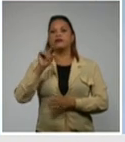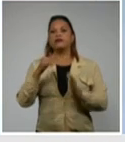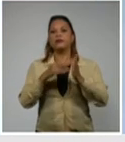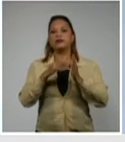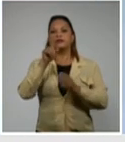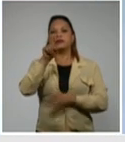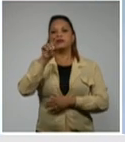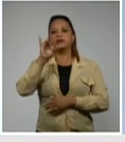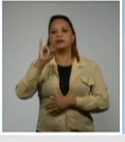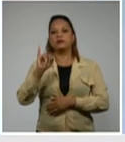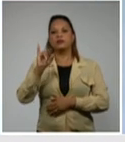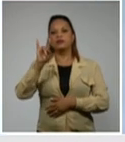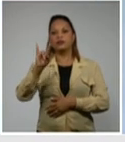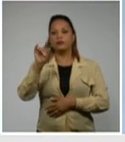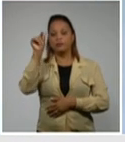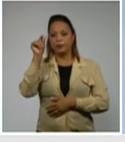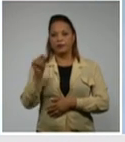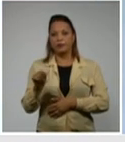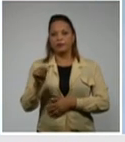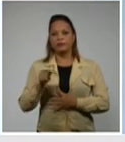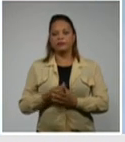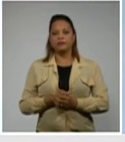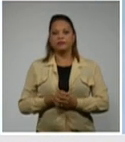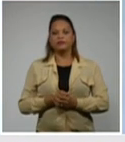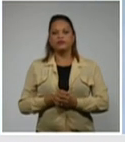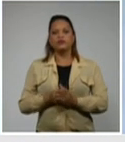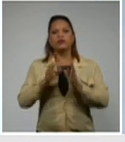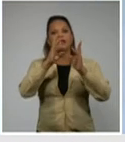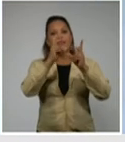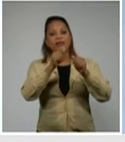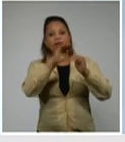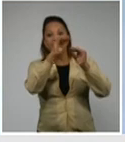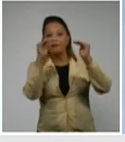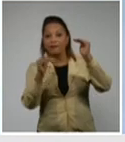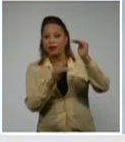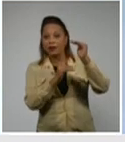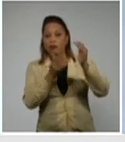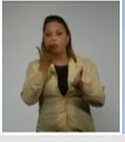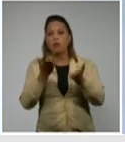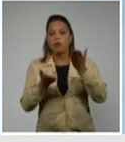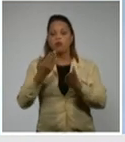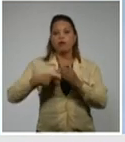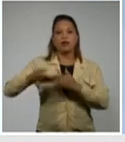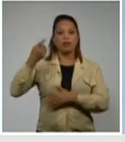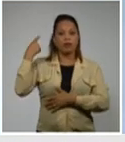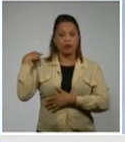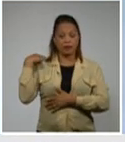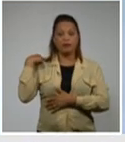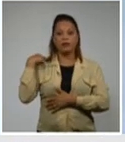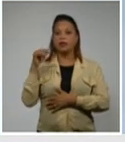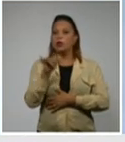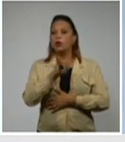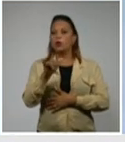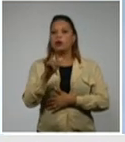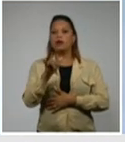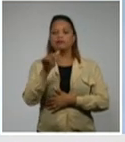19.169 pacientes, cifra inferior a la del día de ayer, igual que el número de sospechosos,